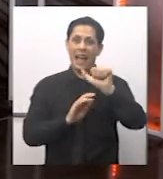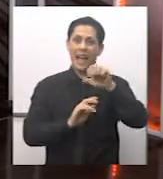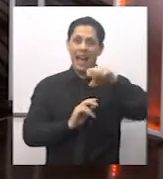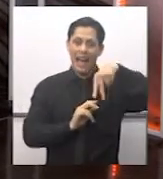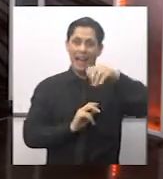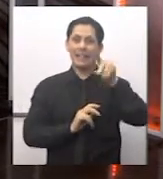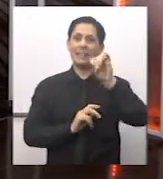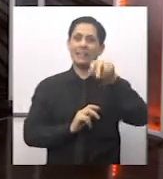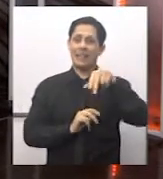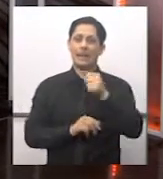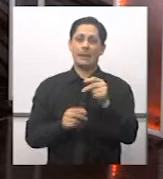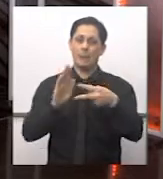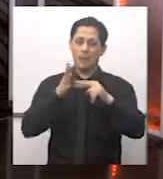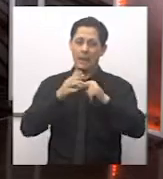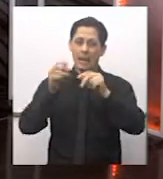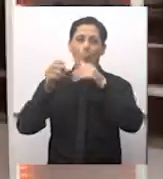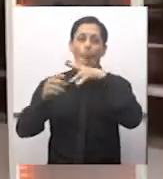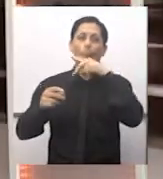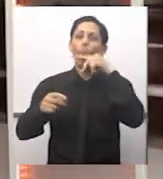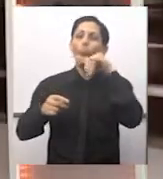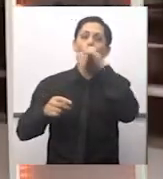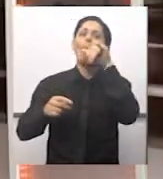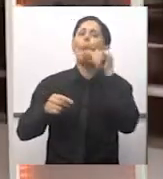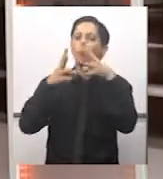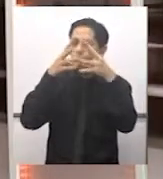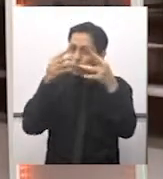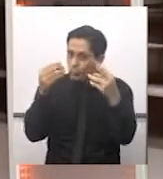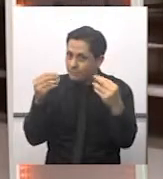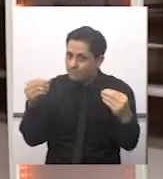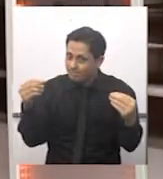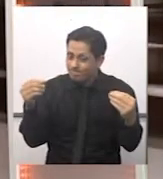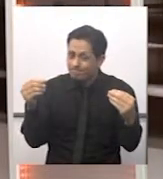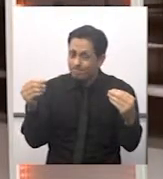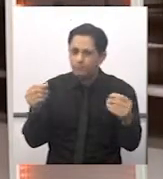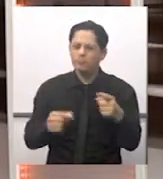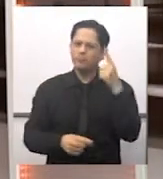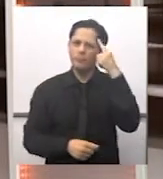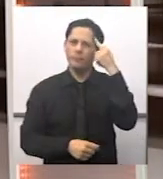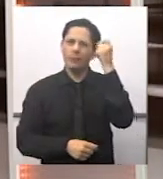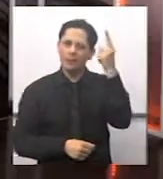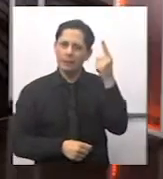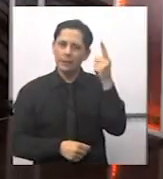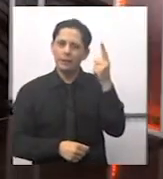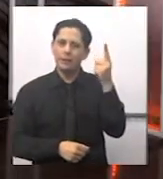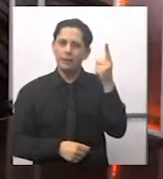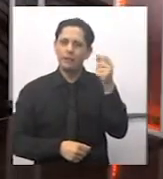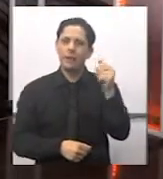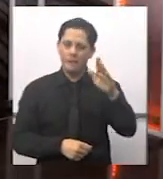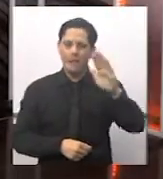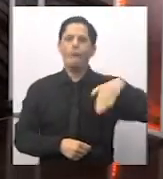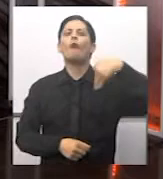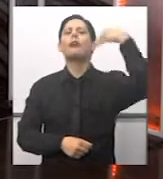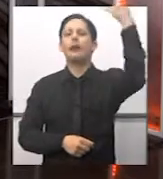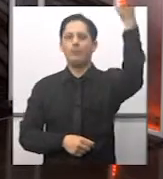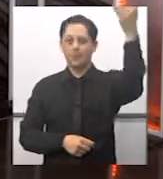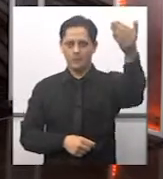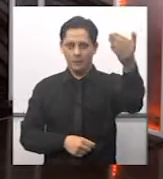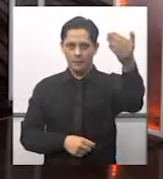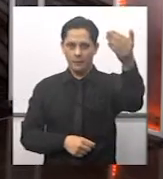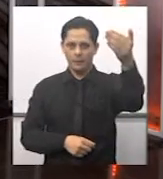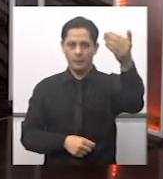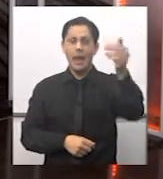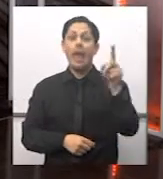alguna manera, pero tengo entendido de que pese a esto vienen buenas perspectivas. Sí, en general vienen buenas perspectivas para el